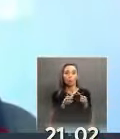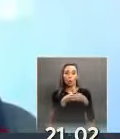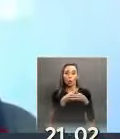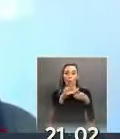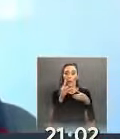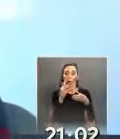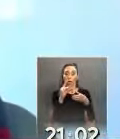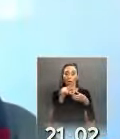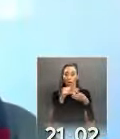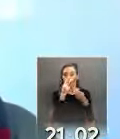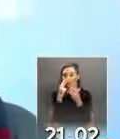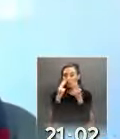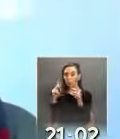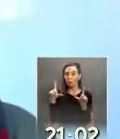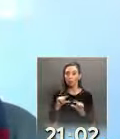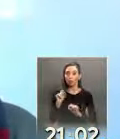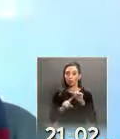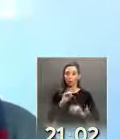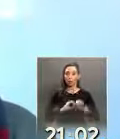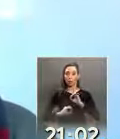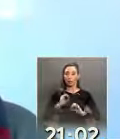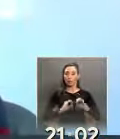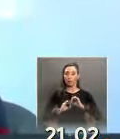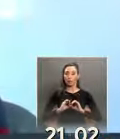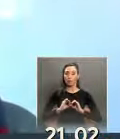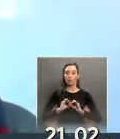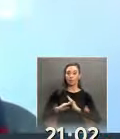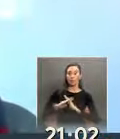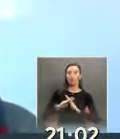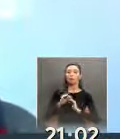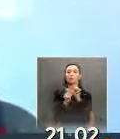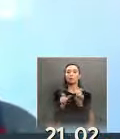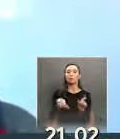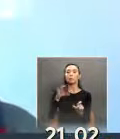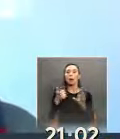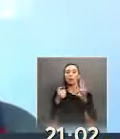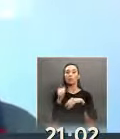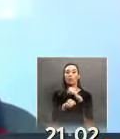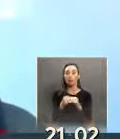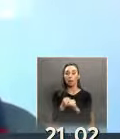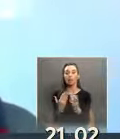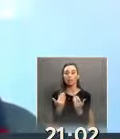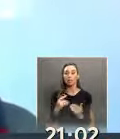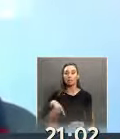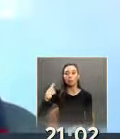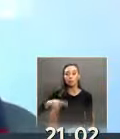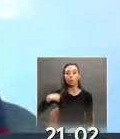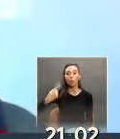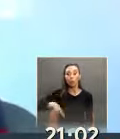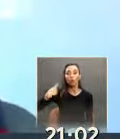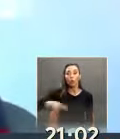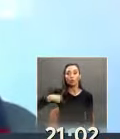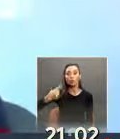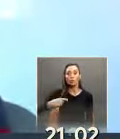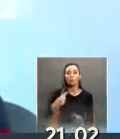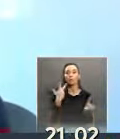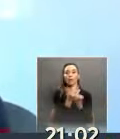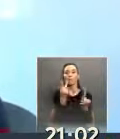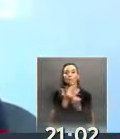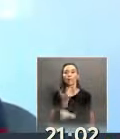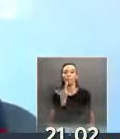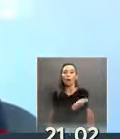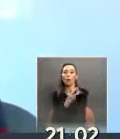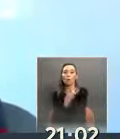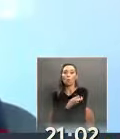esta disminución importante de la protección es el grupo sobre 60 años. Tenemos que estar constantemente vacunándonos